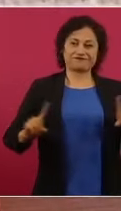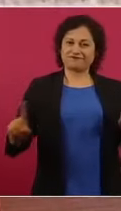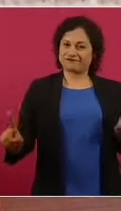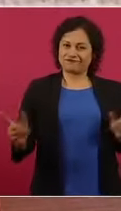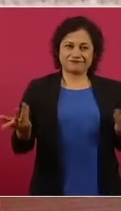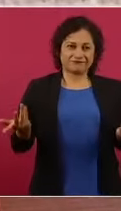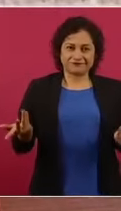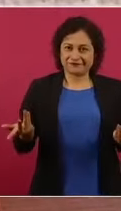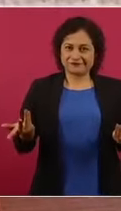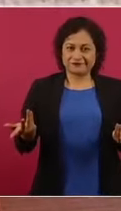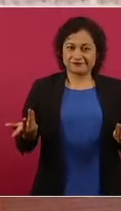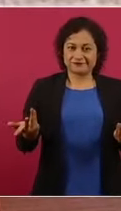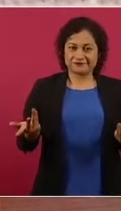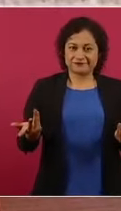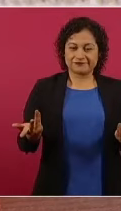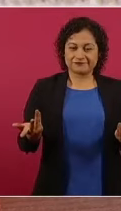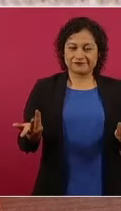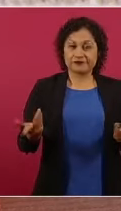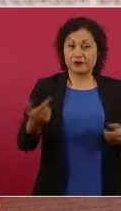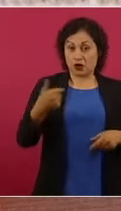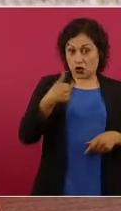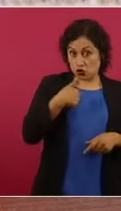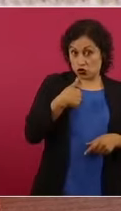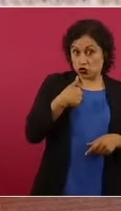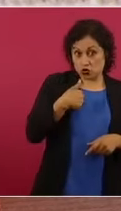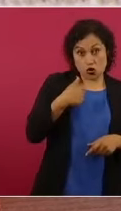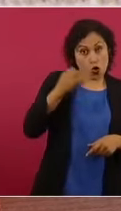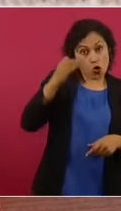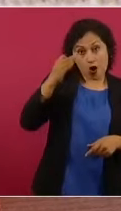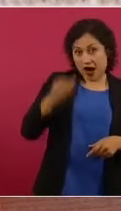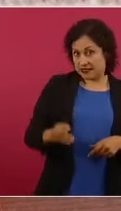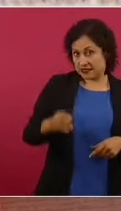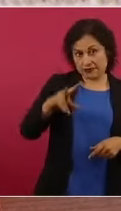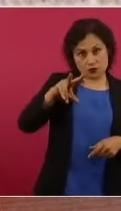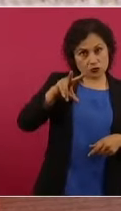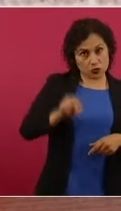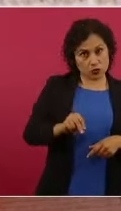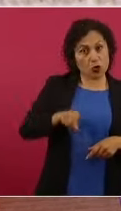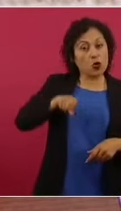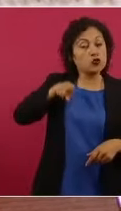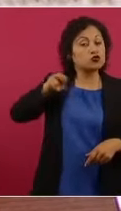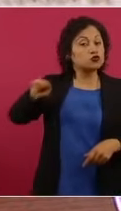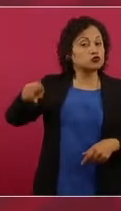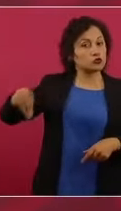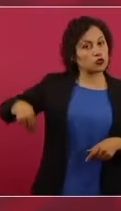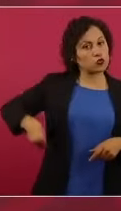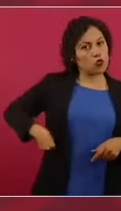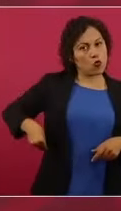de él por haber desatado esa guerra y por haber